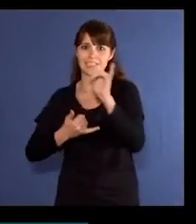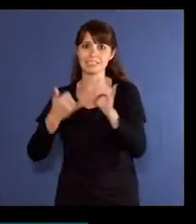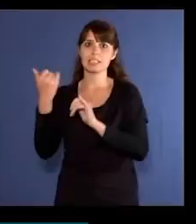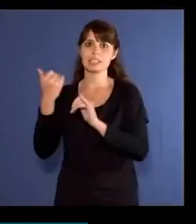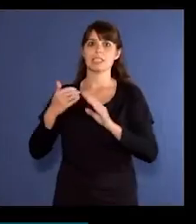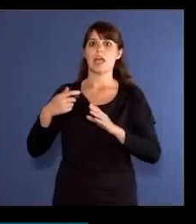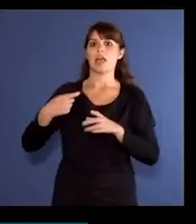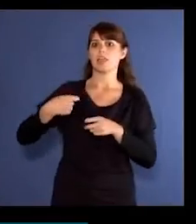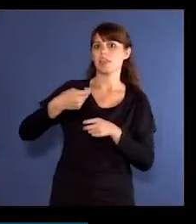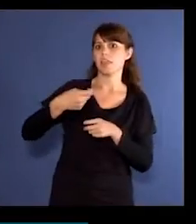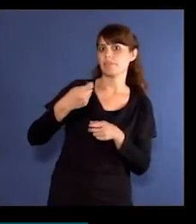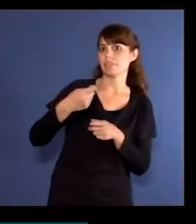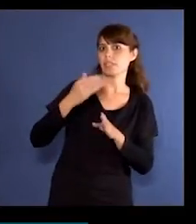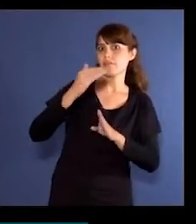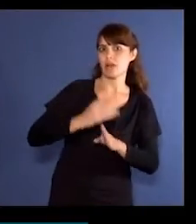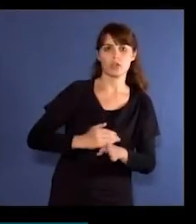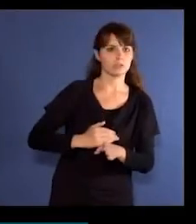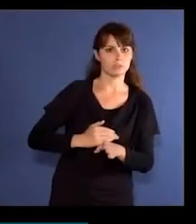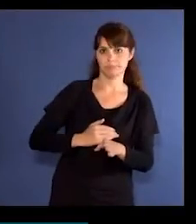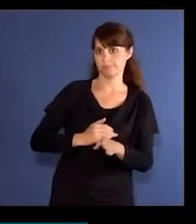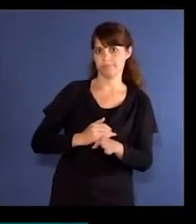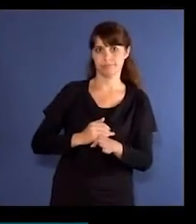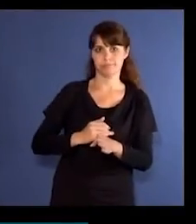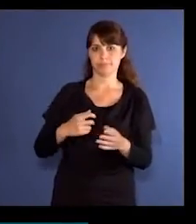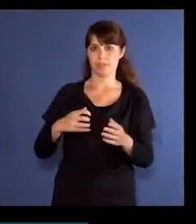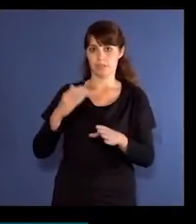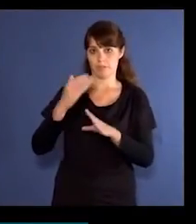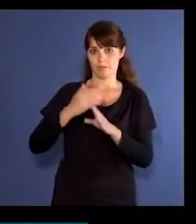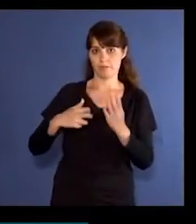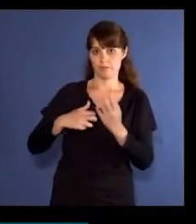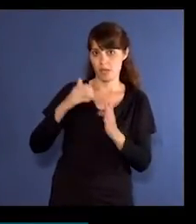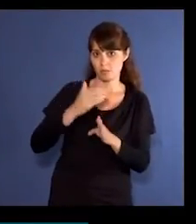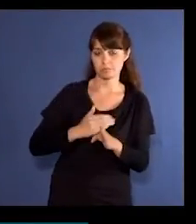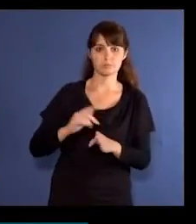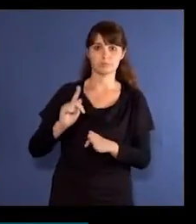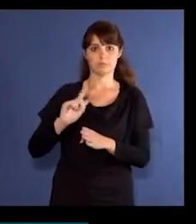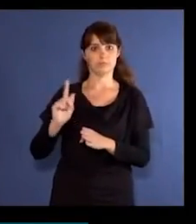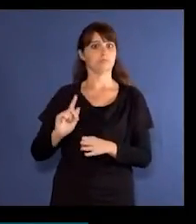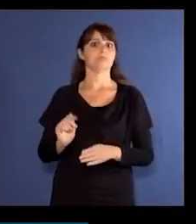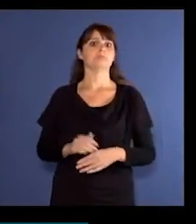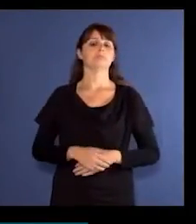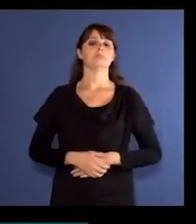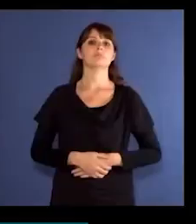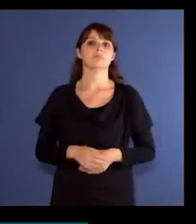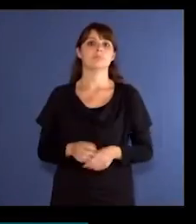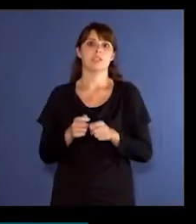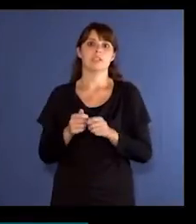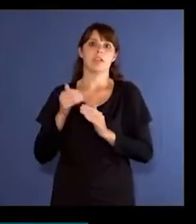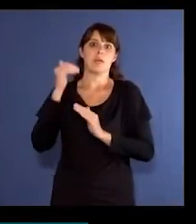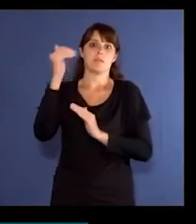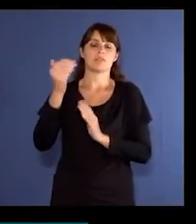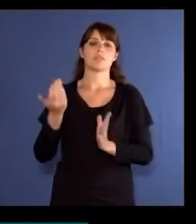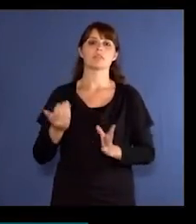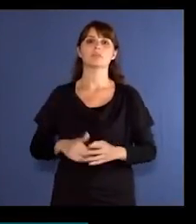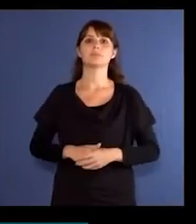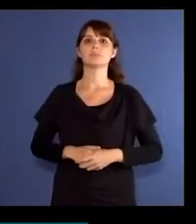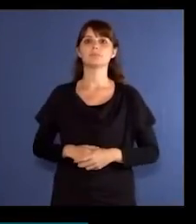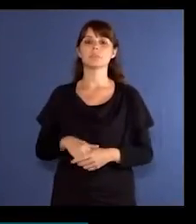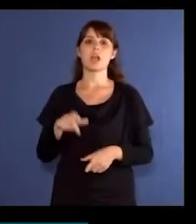de endeudamiento que le han metido al Tesoro Nacional y los cumplimientos que tenemos por delante. Estos